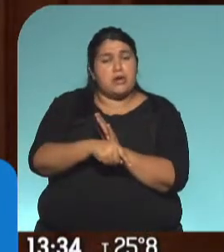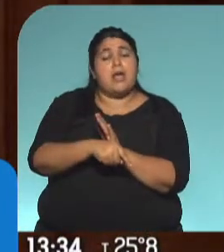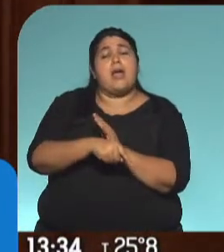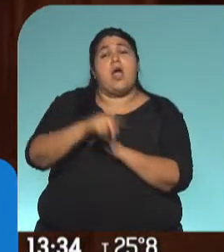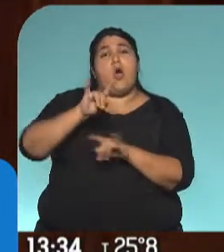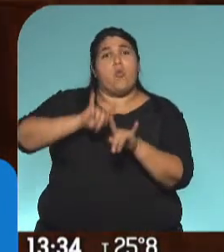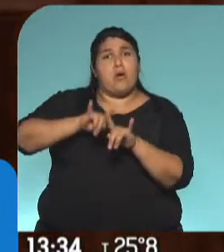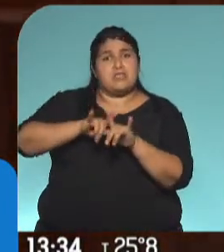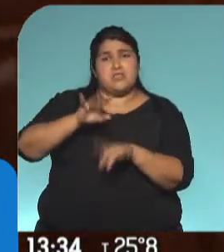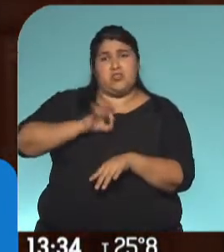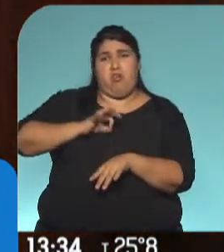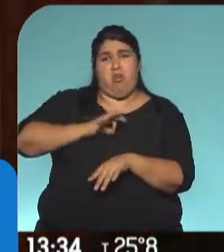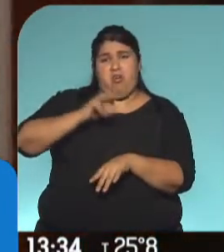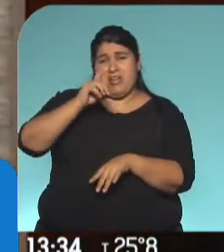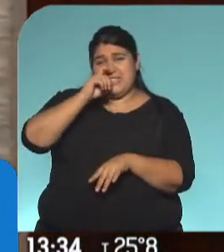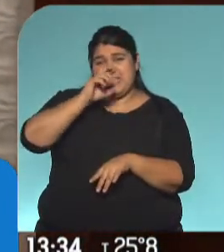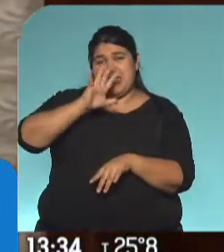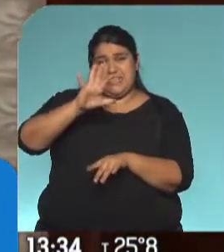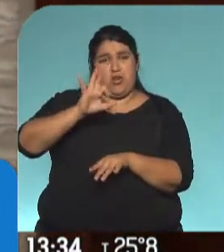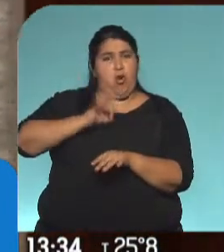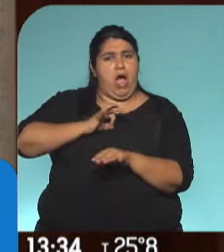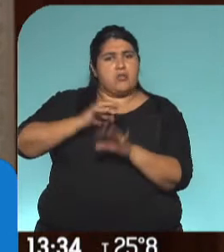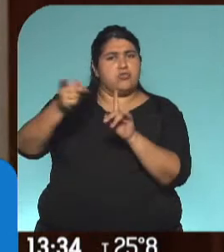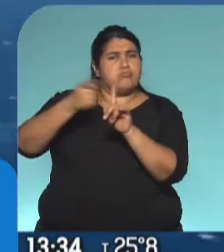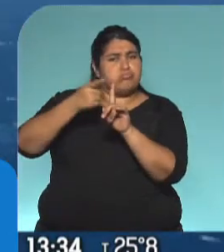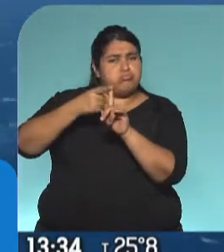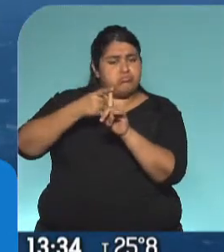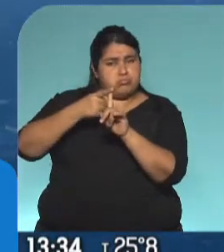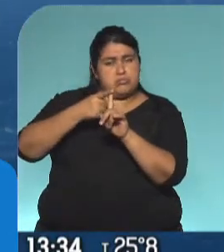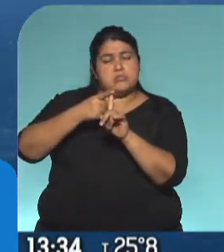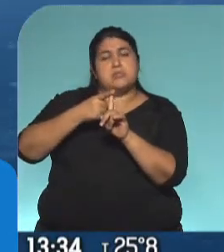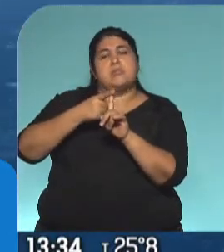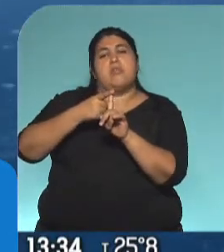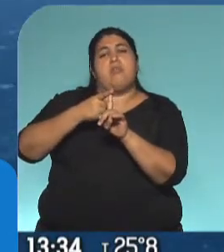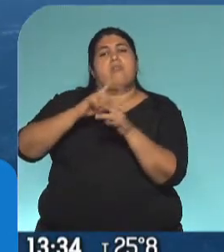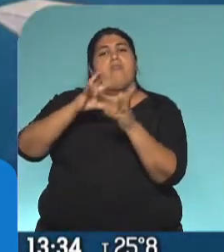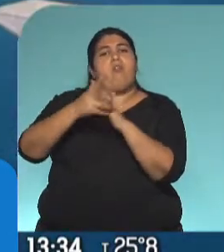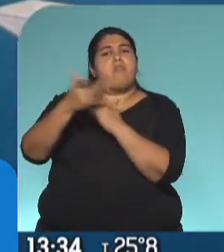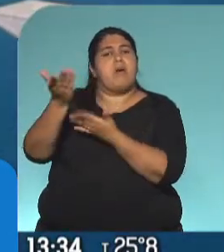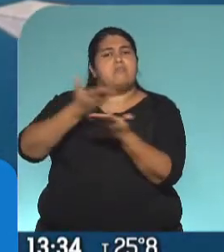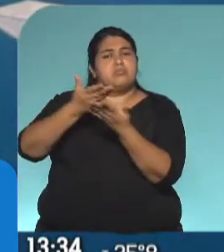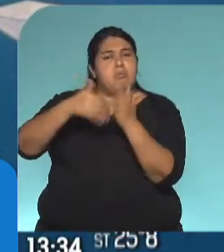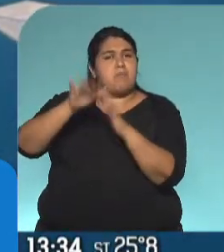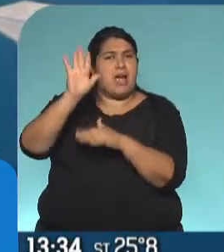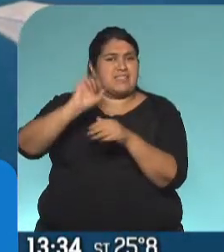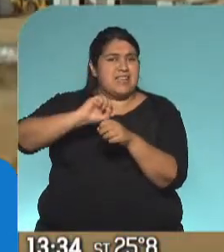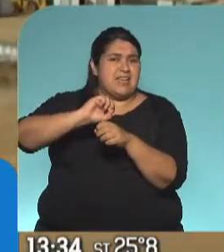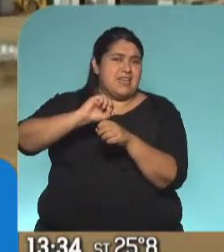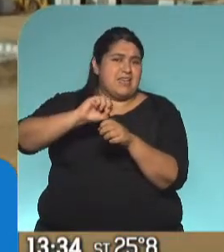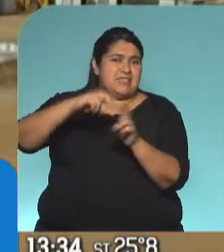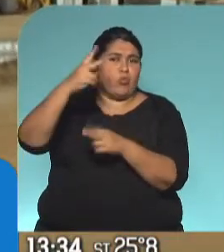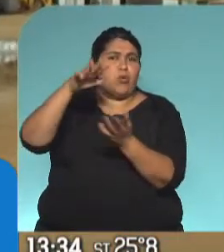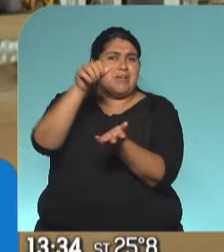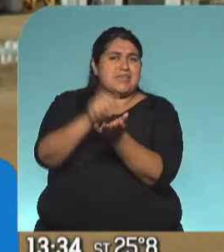hace 75 años una relación especial derivada de su condición estratégica como poseedora de la segunda mayor reserva